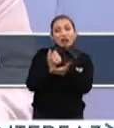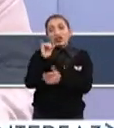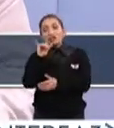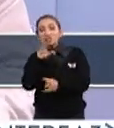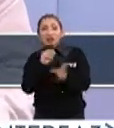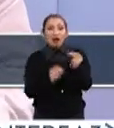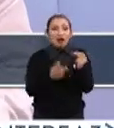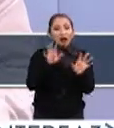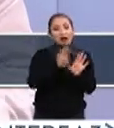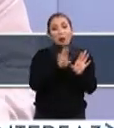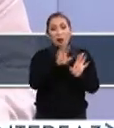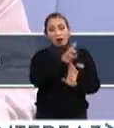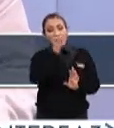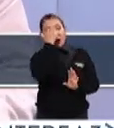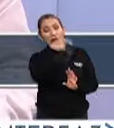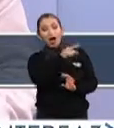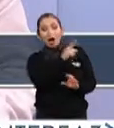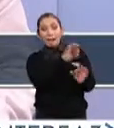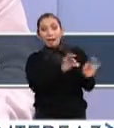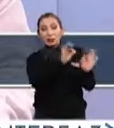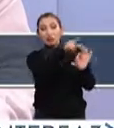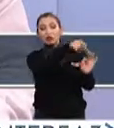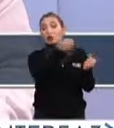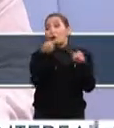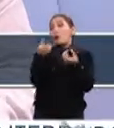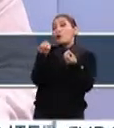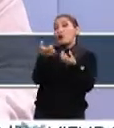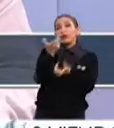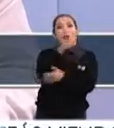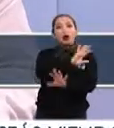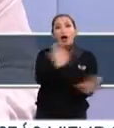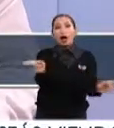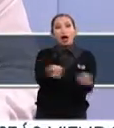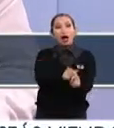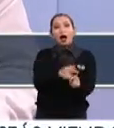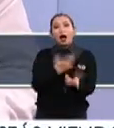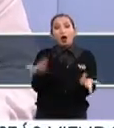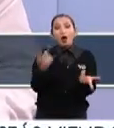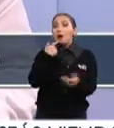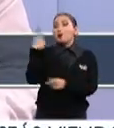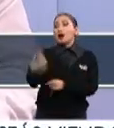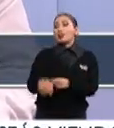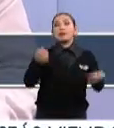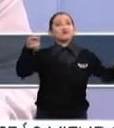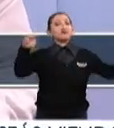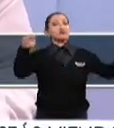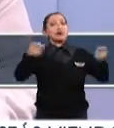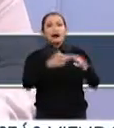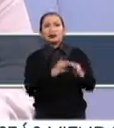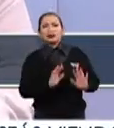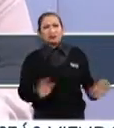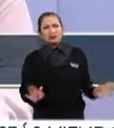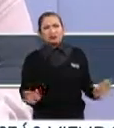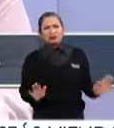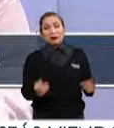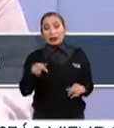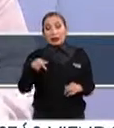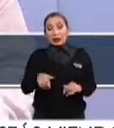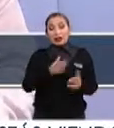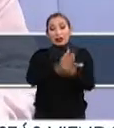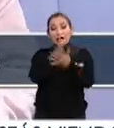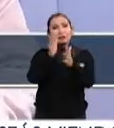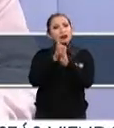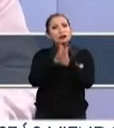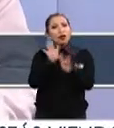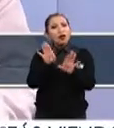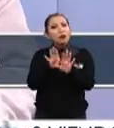este papel y se nos reconoce que somos los principales proveedores, que tenemos este rol de mandar, dirigir en casa. Y nuestra